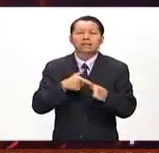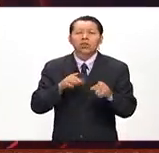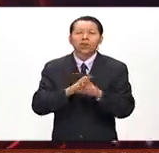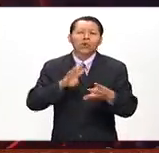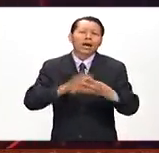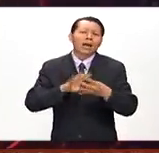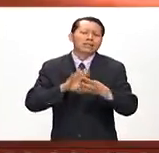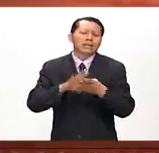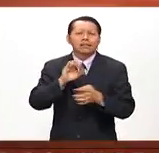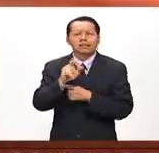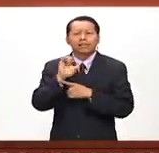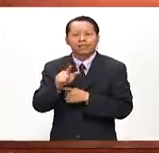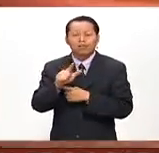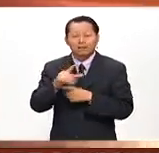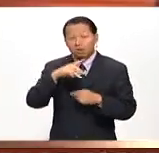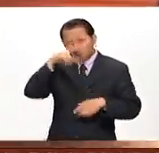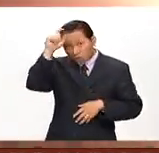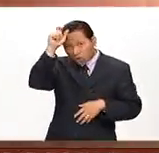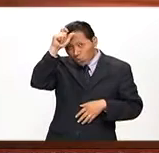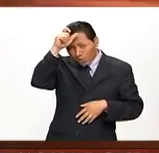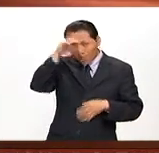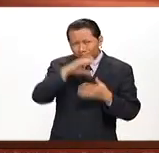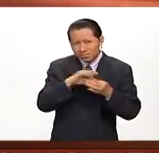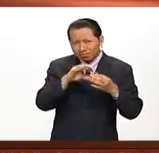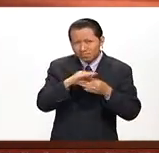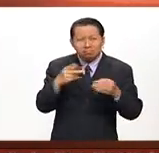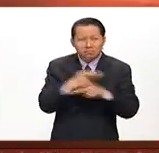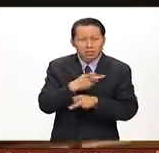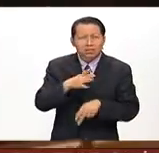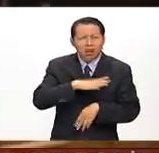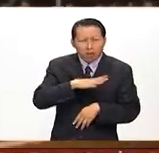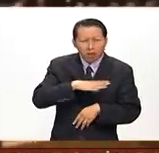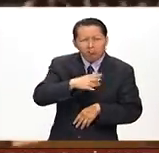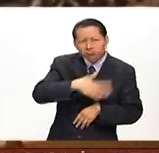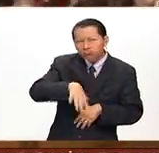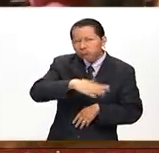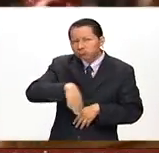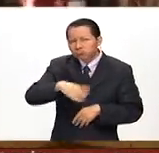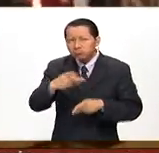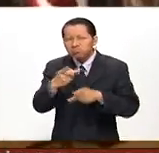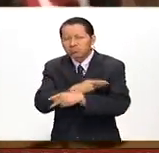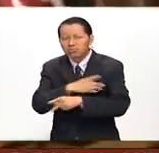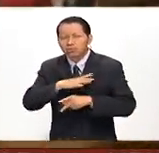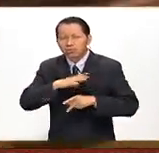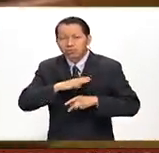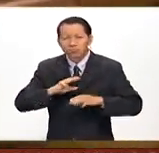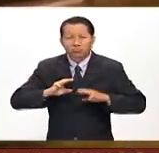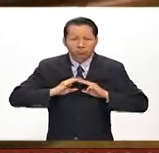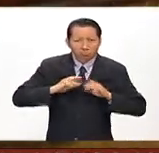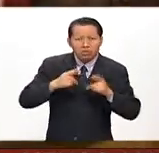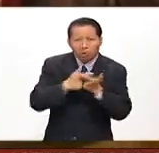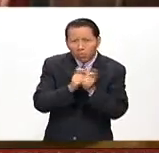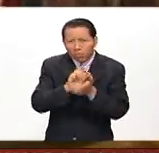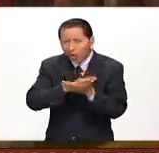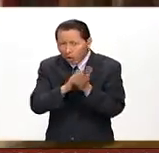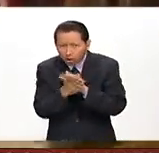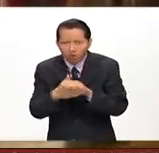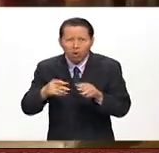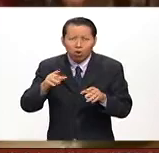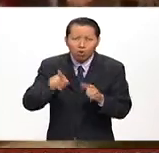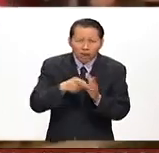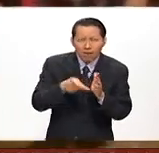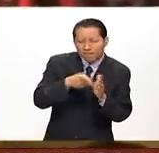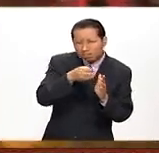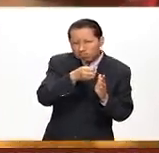civiles. Fuentes del gobierno turco aseguraron que la redada masiva pretende evitar que los golpistas puedan reorganizarse y lanzar nuevas